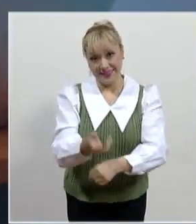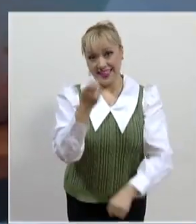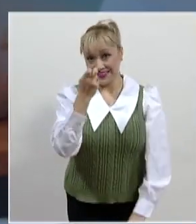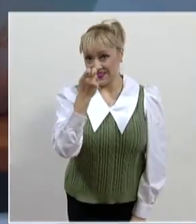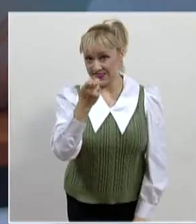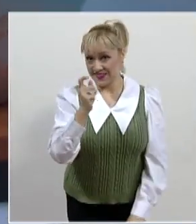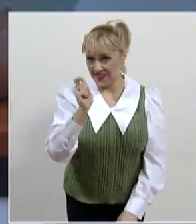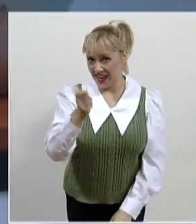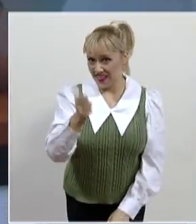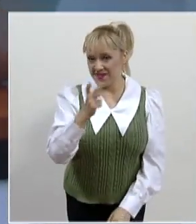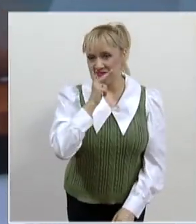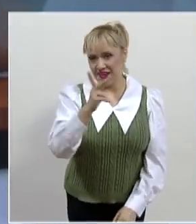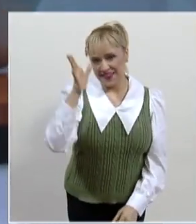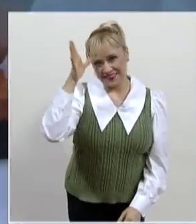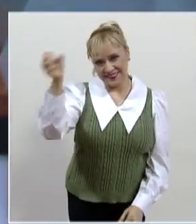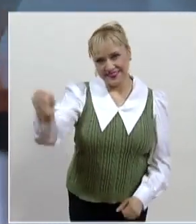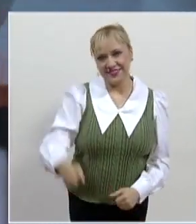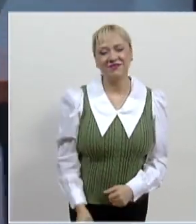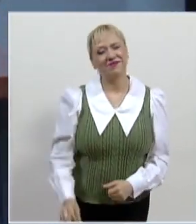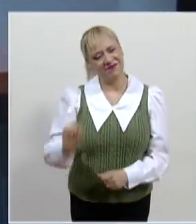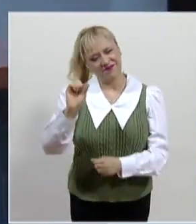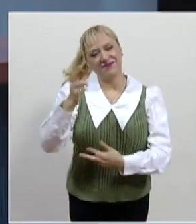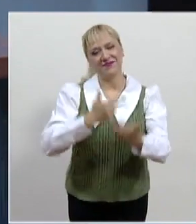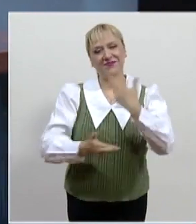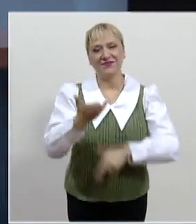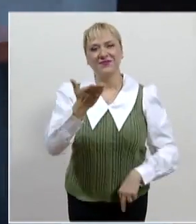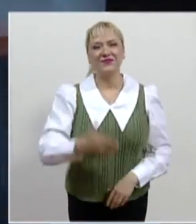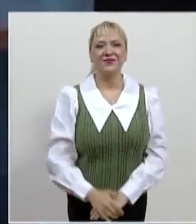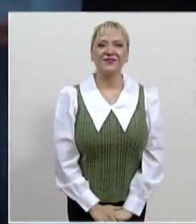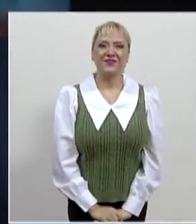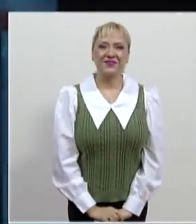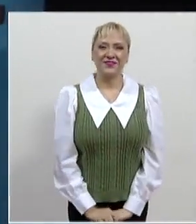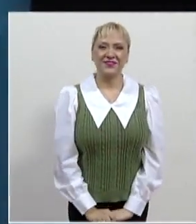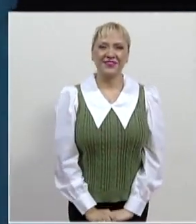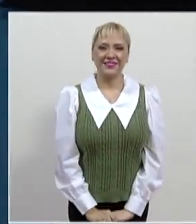Momento de una pausa, es muy rápida y ya estamos de regreso.